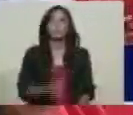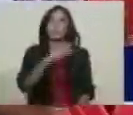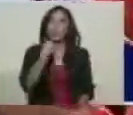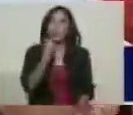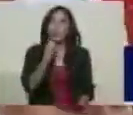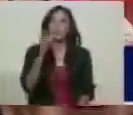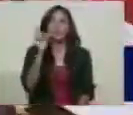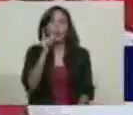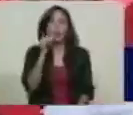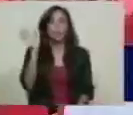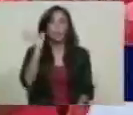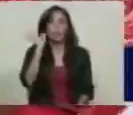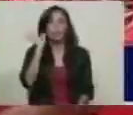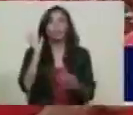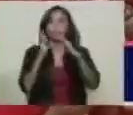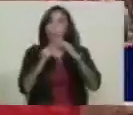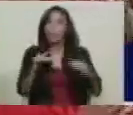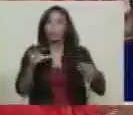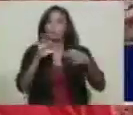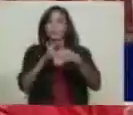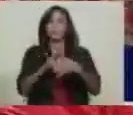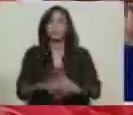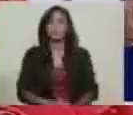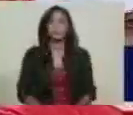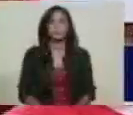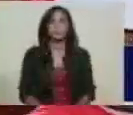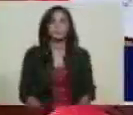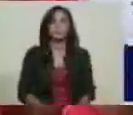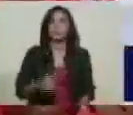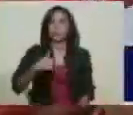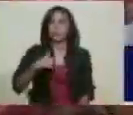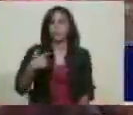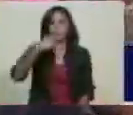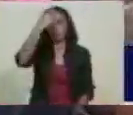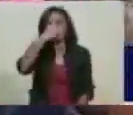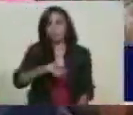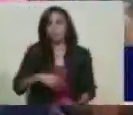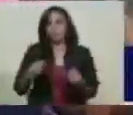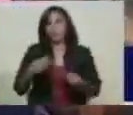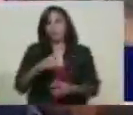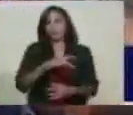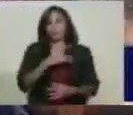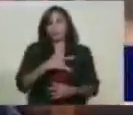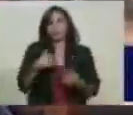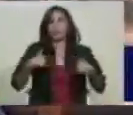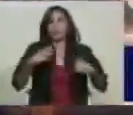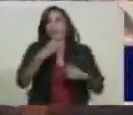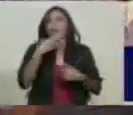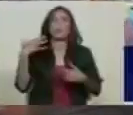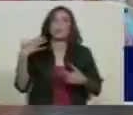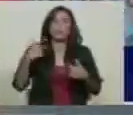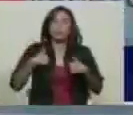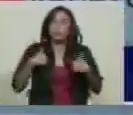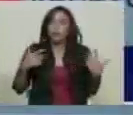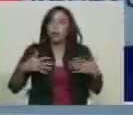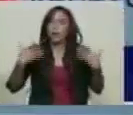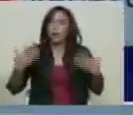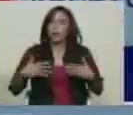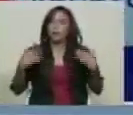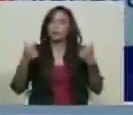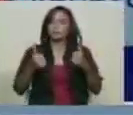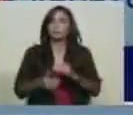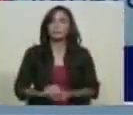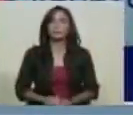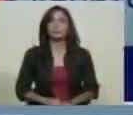las muchachas y uno. Yo a lo personal me siento muy orgulloso y satisfecho, pero